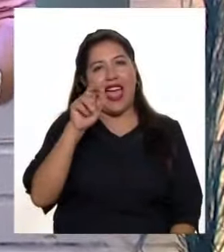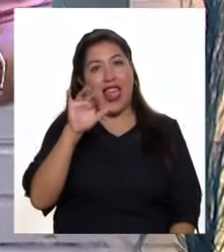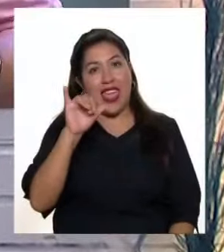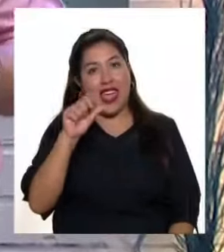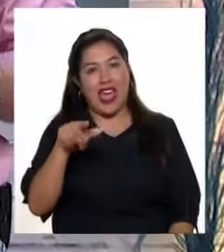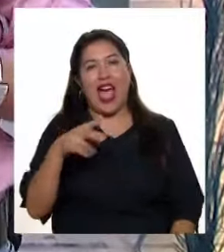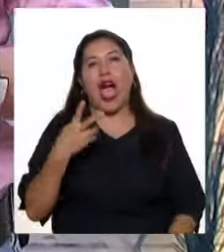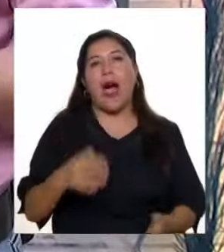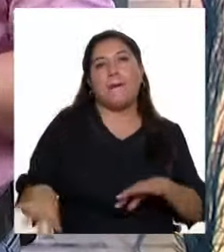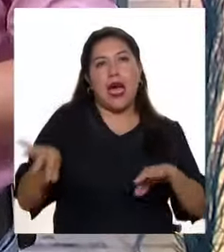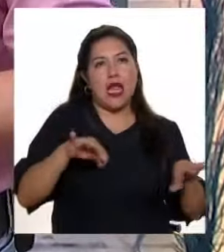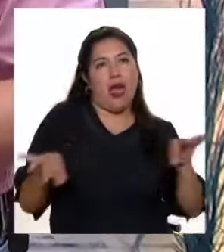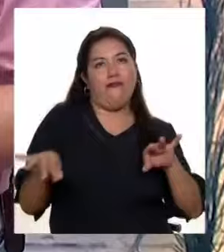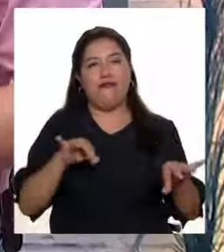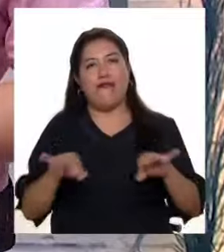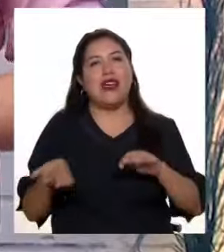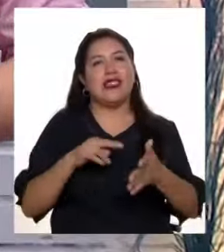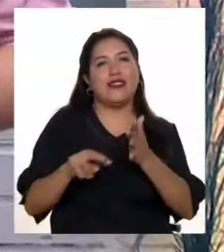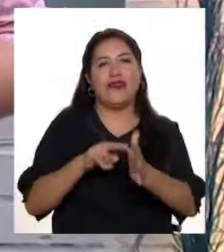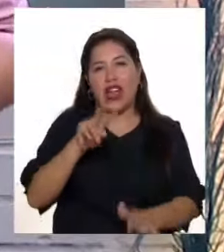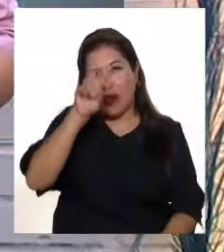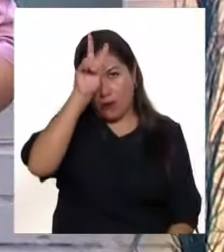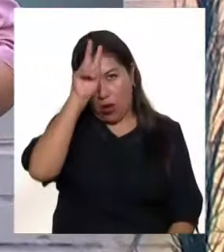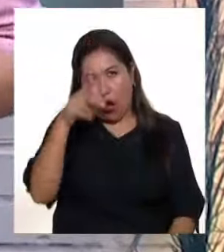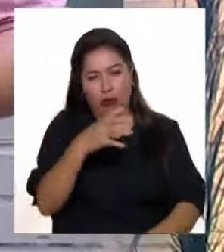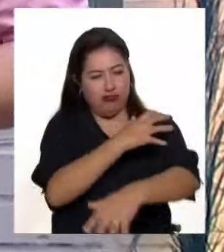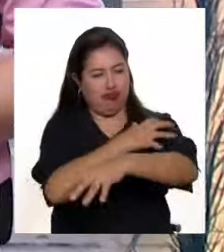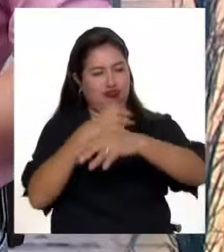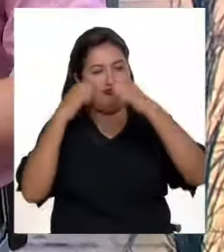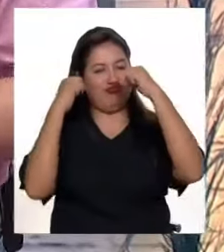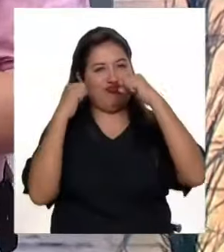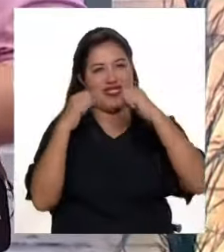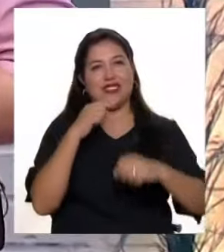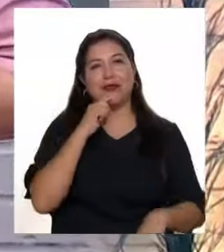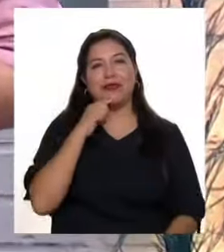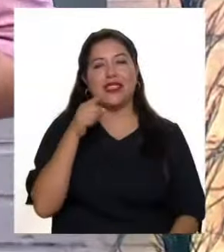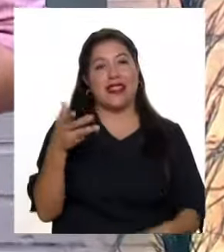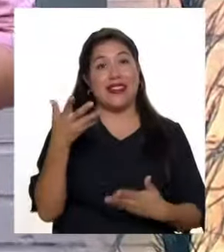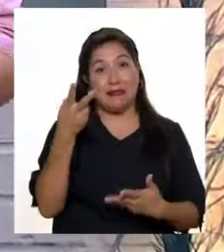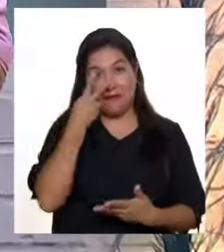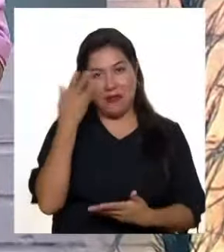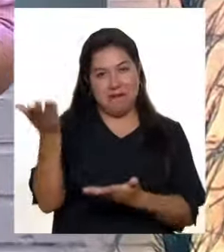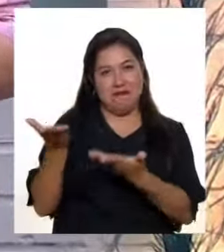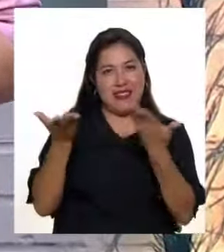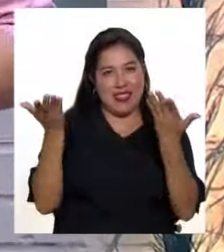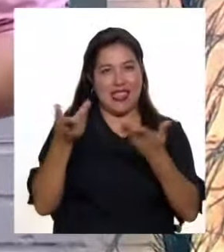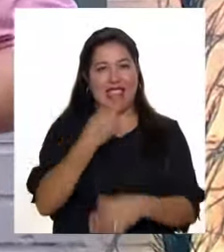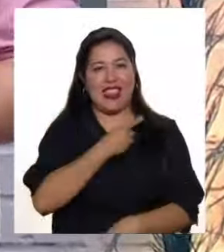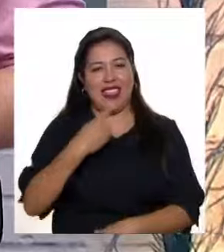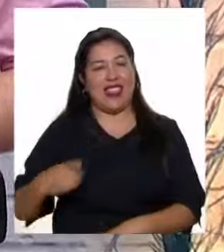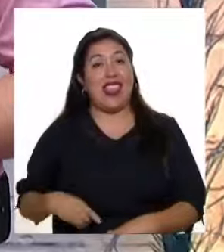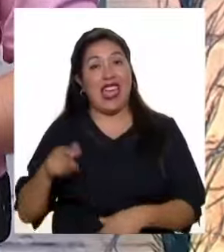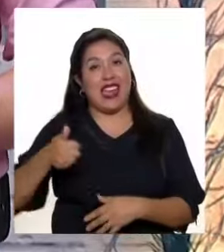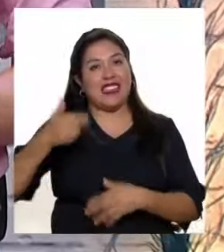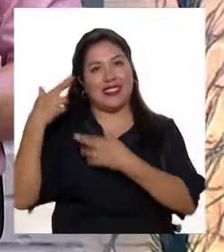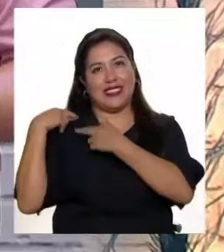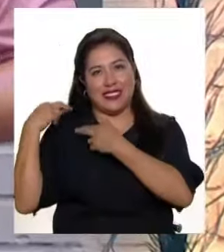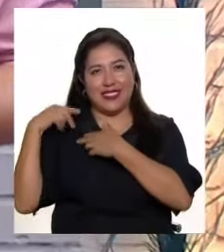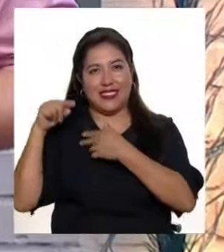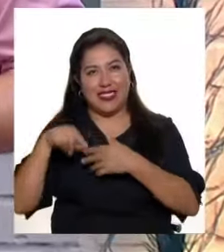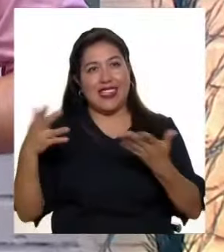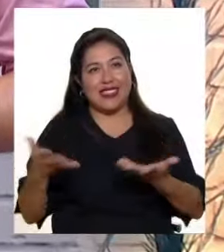Caporal, primer movimiento peruano que empodera a las mujeres. Y está con nosotros Andrea Schumann, artista y directora de Machita Mujer Caporal, y